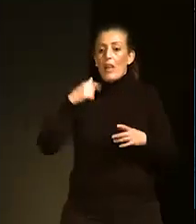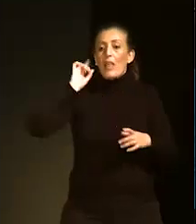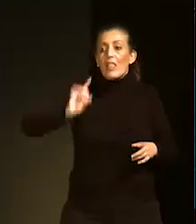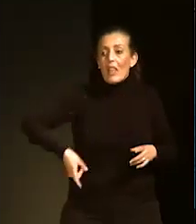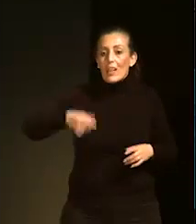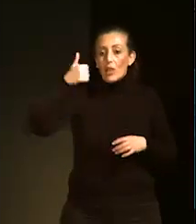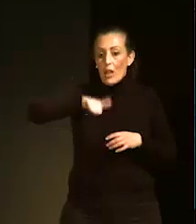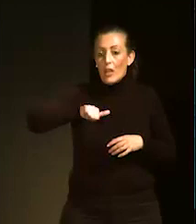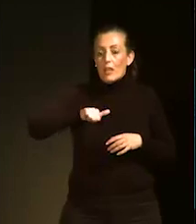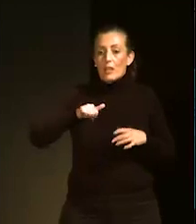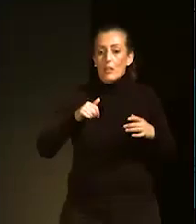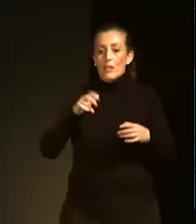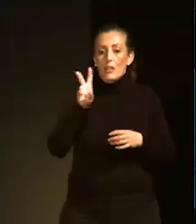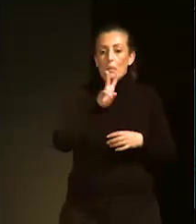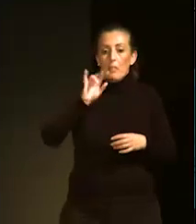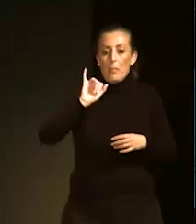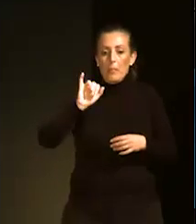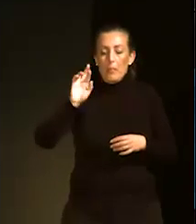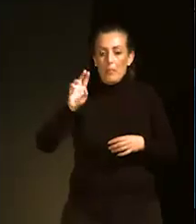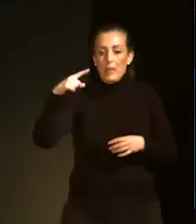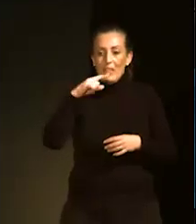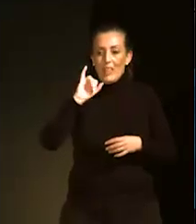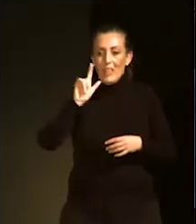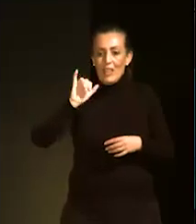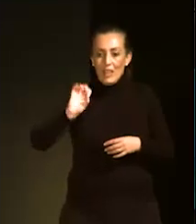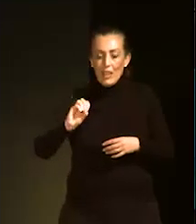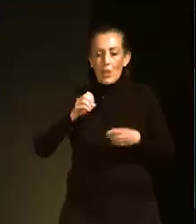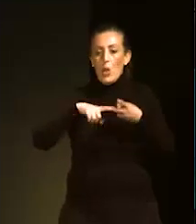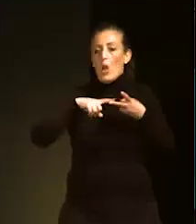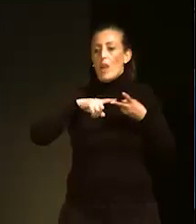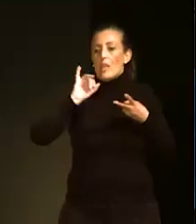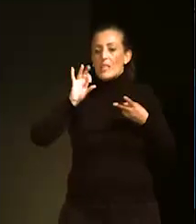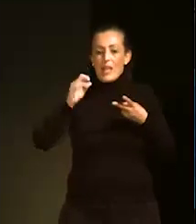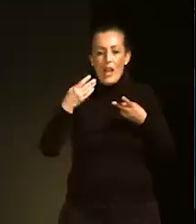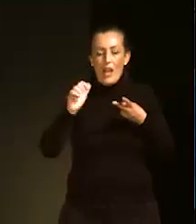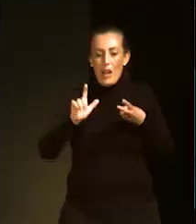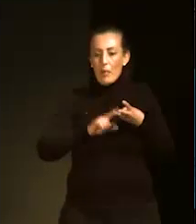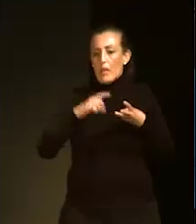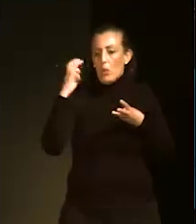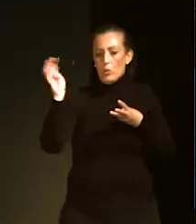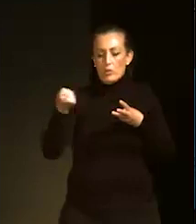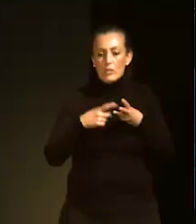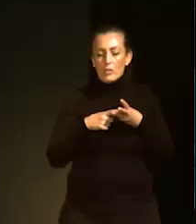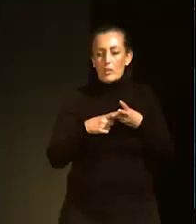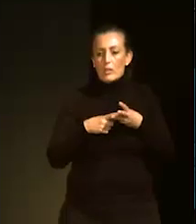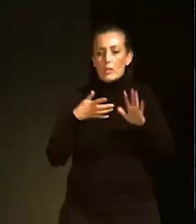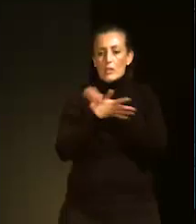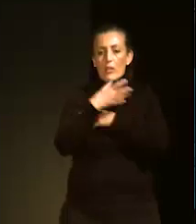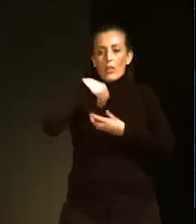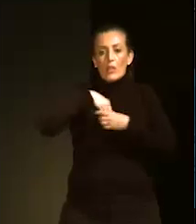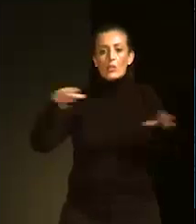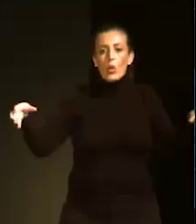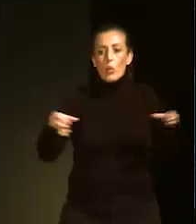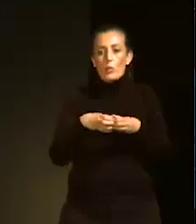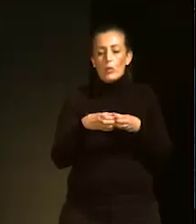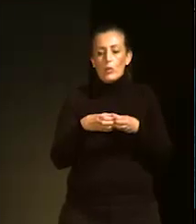actualmente virgilio pedir norma muchos isabel pasan van a la cabeza en su comunidad